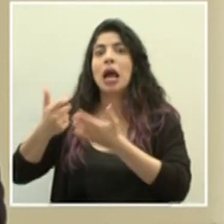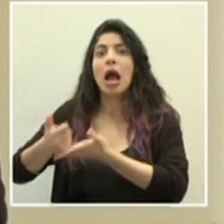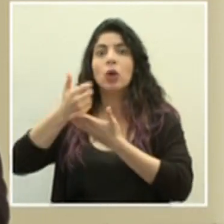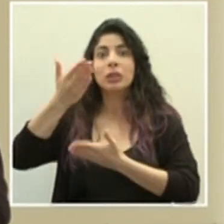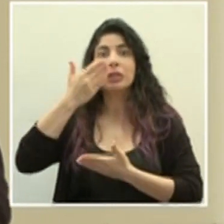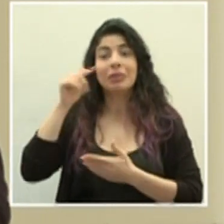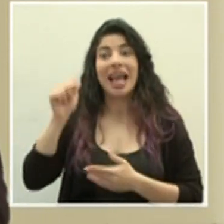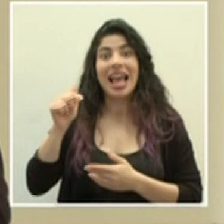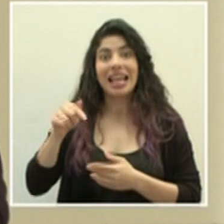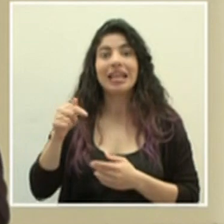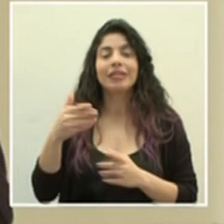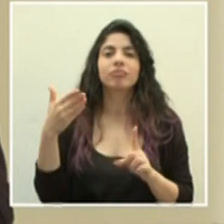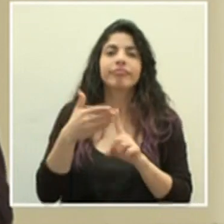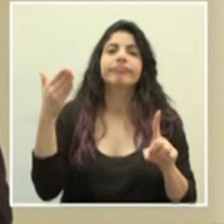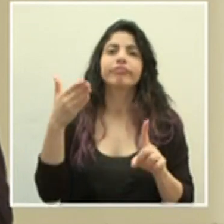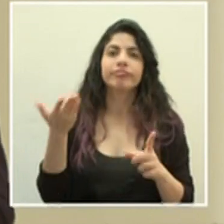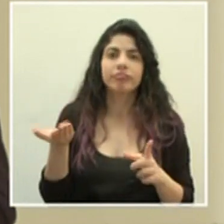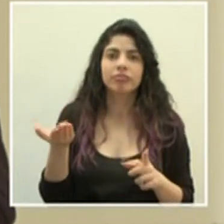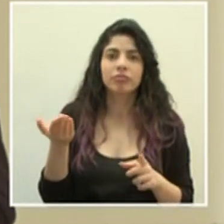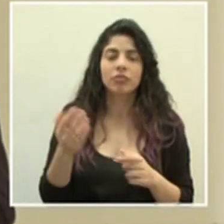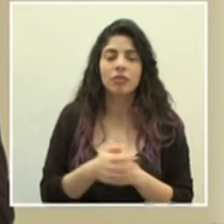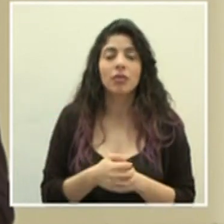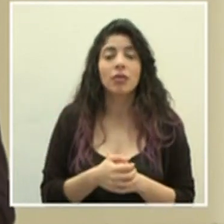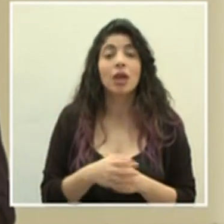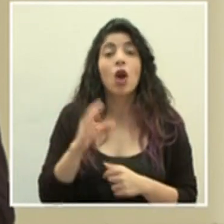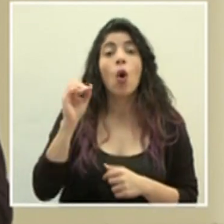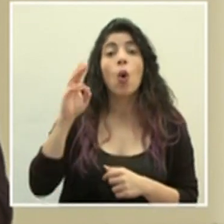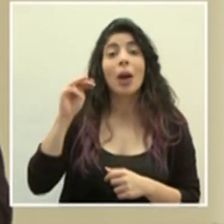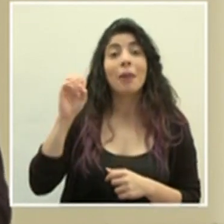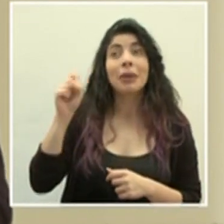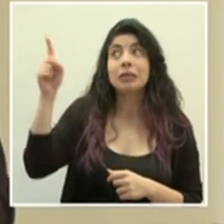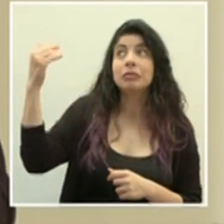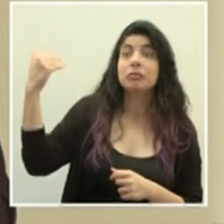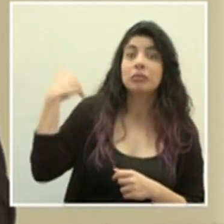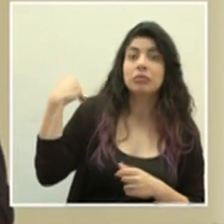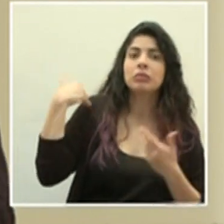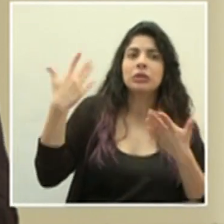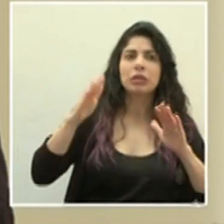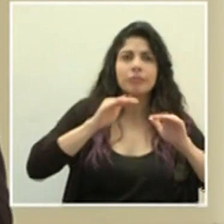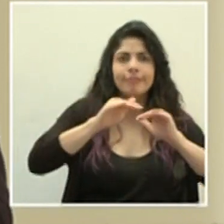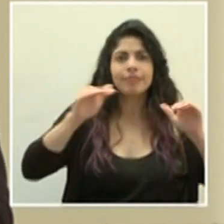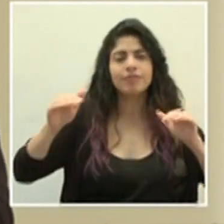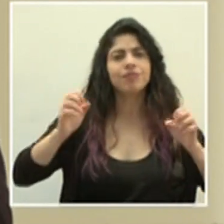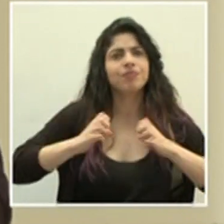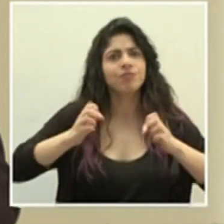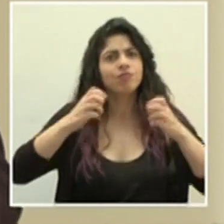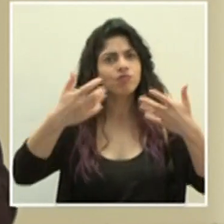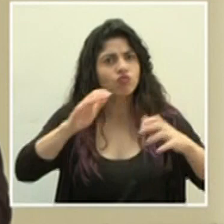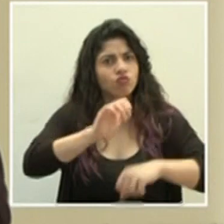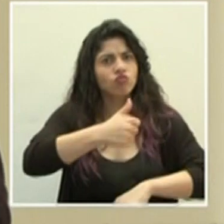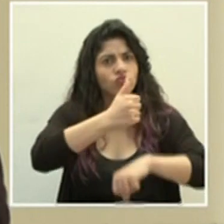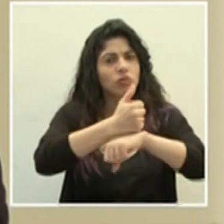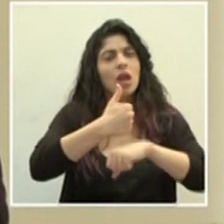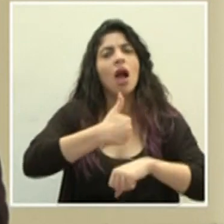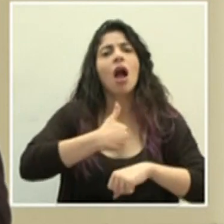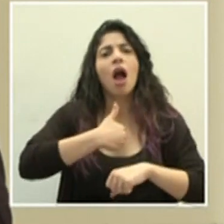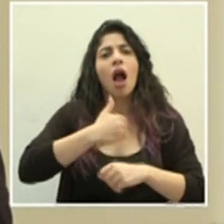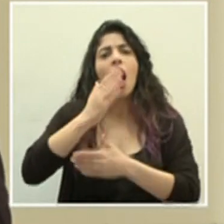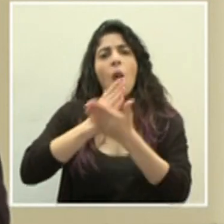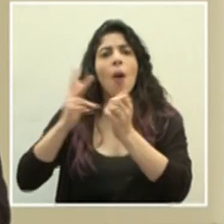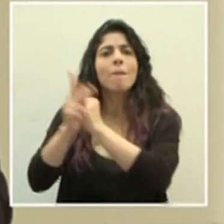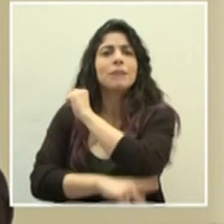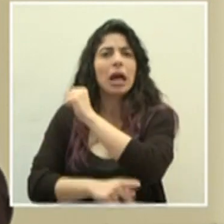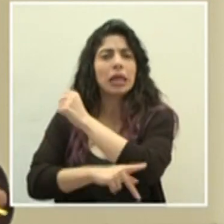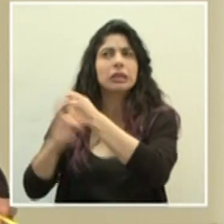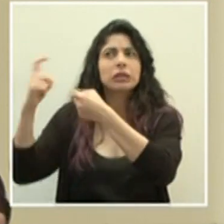que les ayuda. Con respecto al llamado de acción de la OMS, pues ya se hizo, se lanzó la estrategia, han habido varias adhesiones de algunos